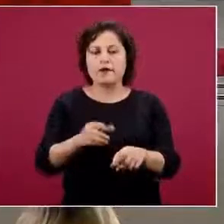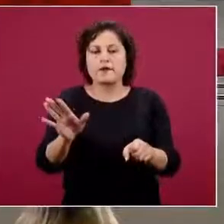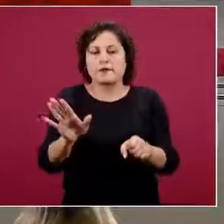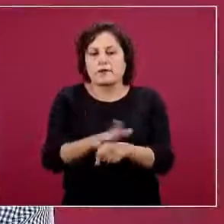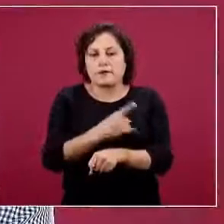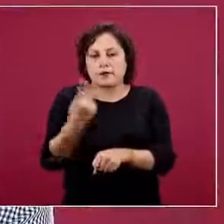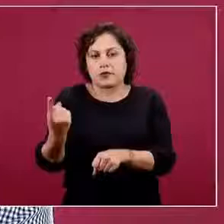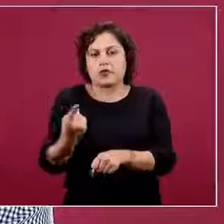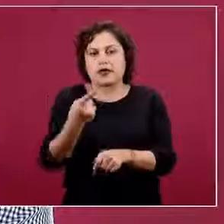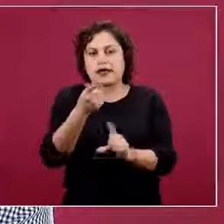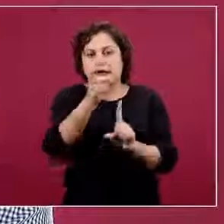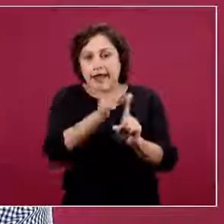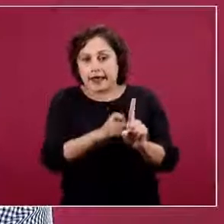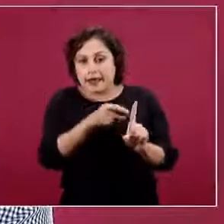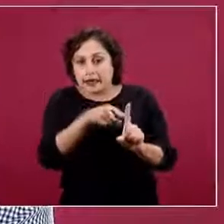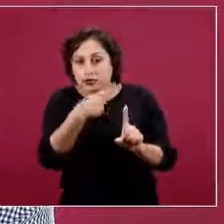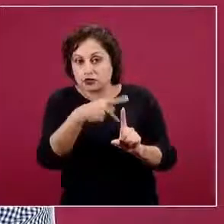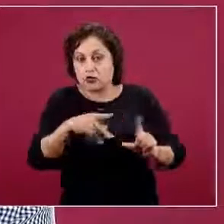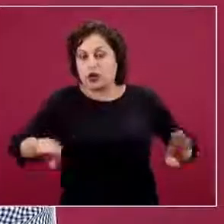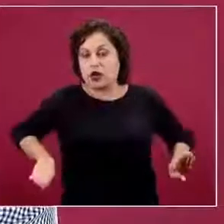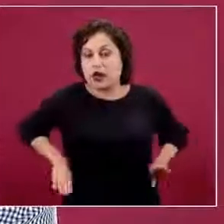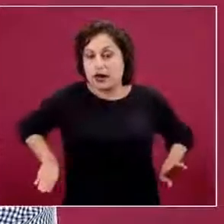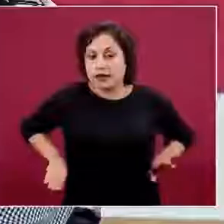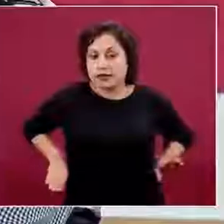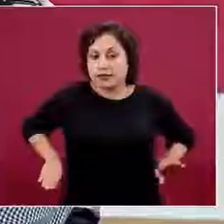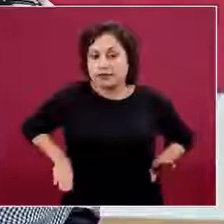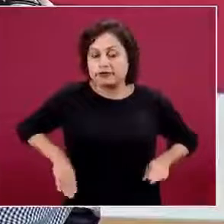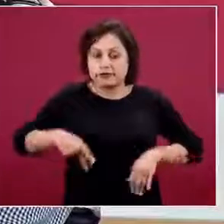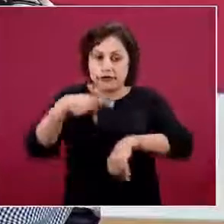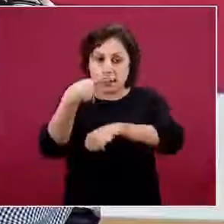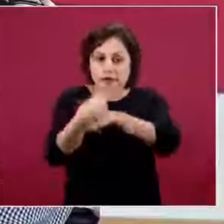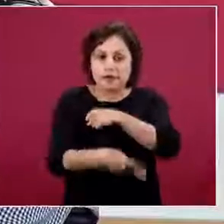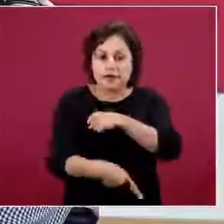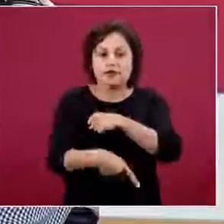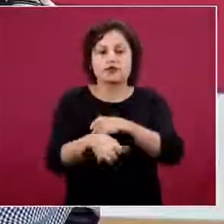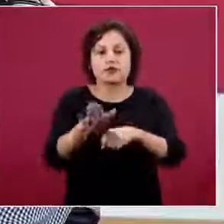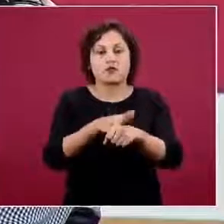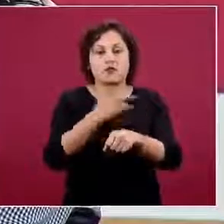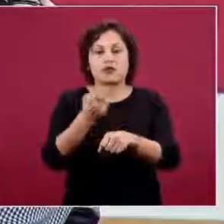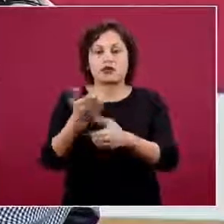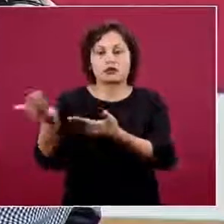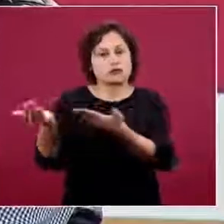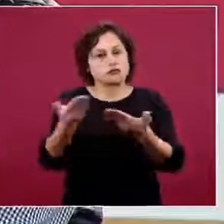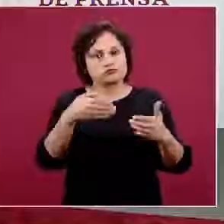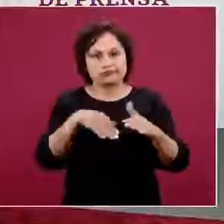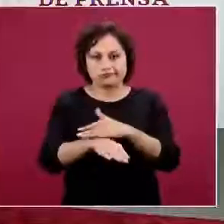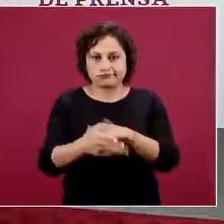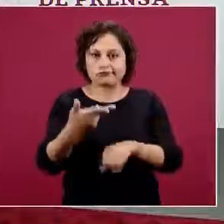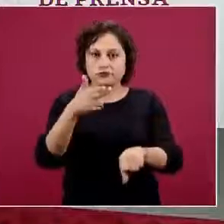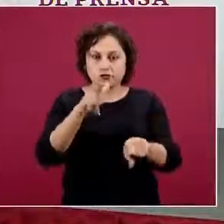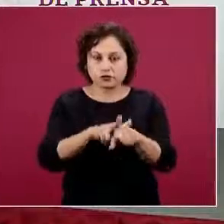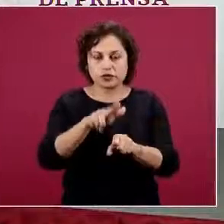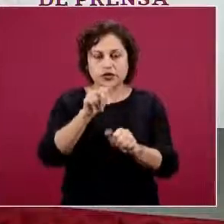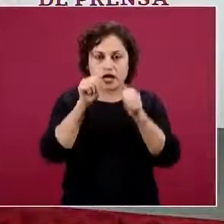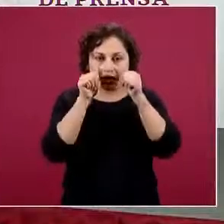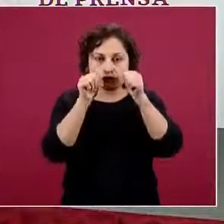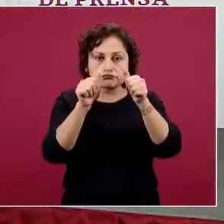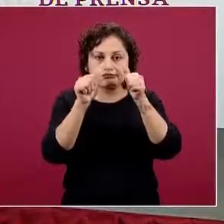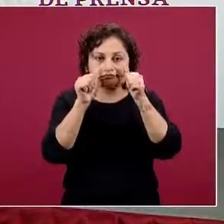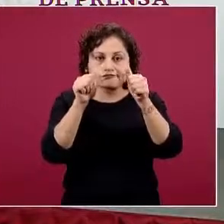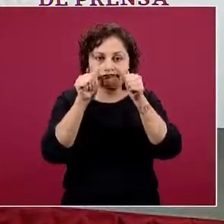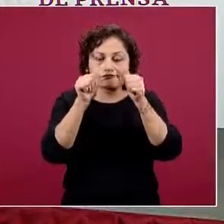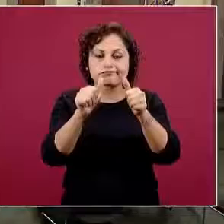varios factores de riesgo, pues es mejor siempre tener la expectativa y el cuidado del